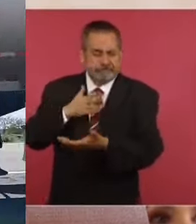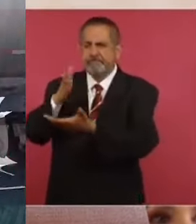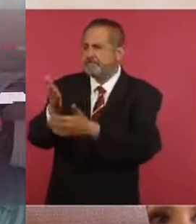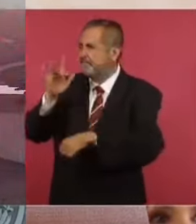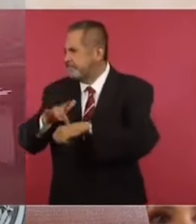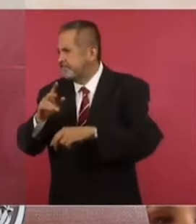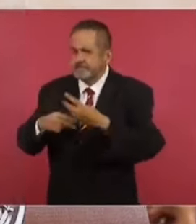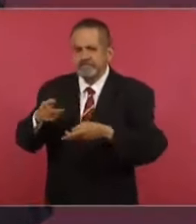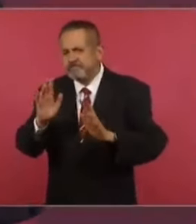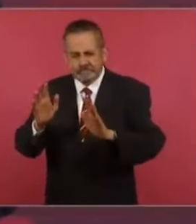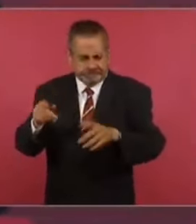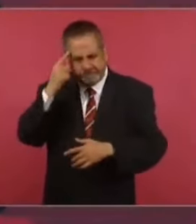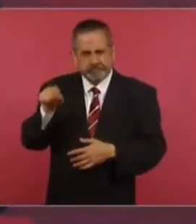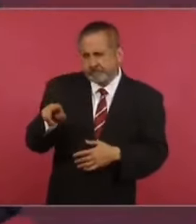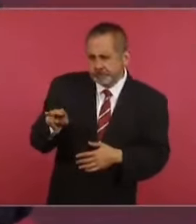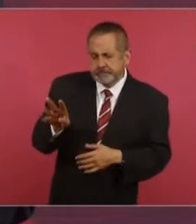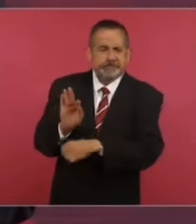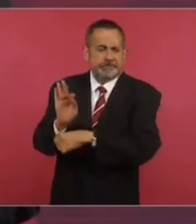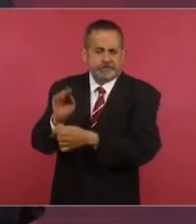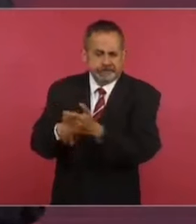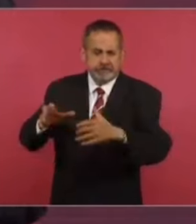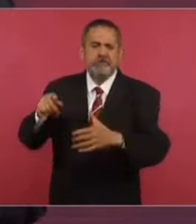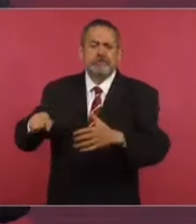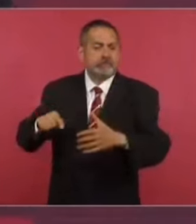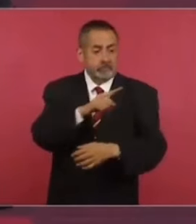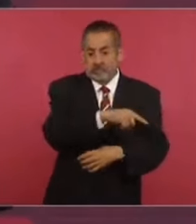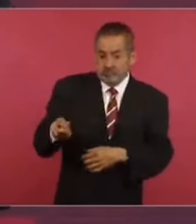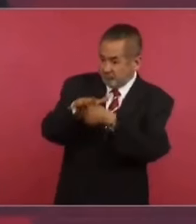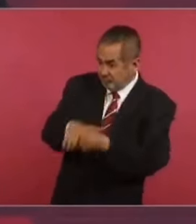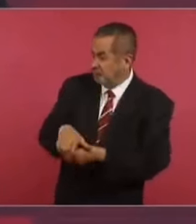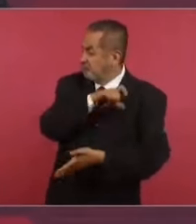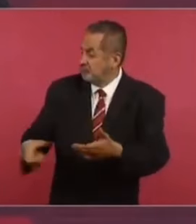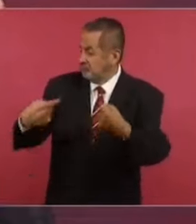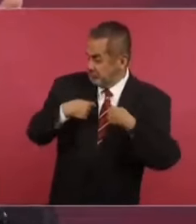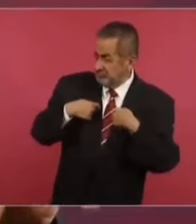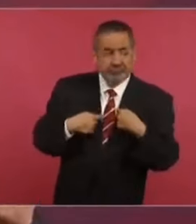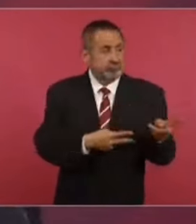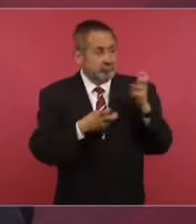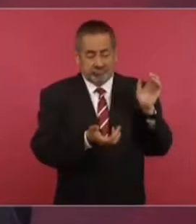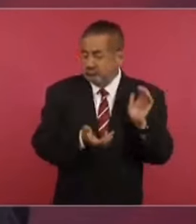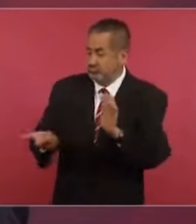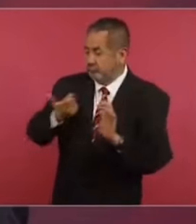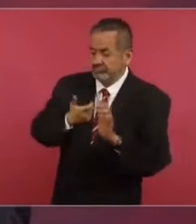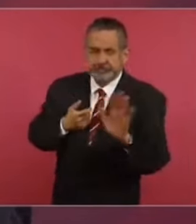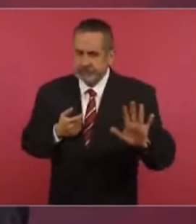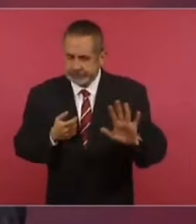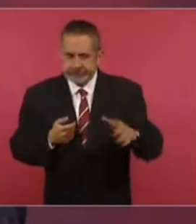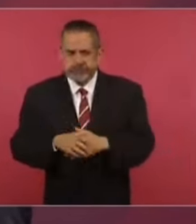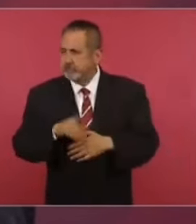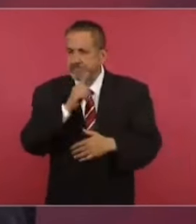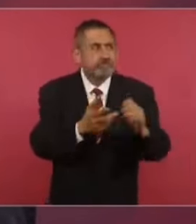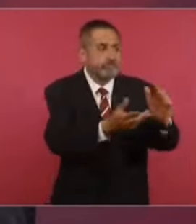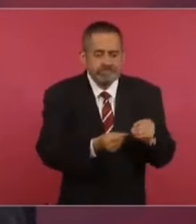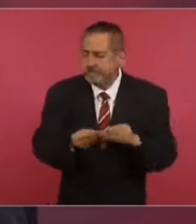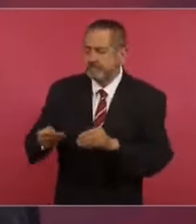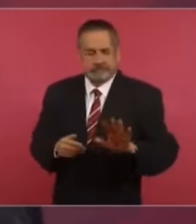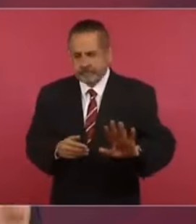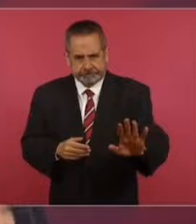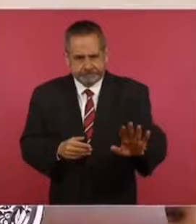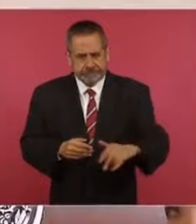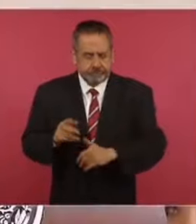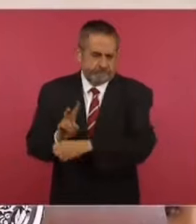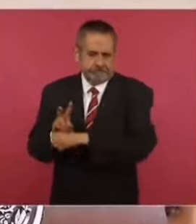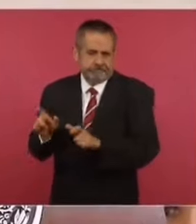ahí para protegerlos, para que no los obliguen a comprar combustible robado o de contrabando,